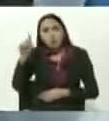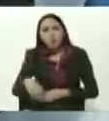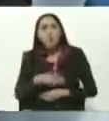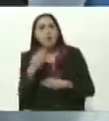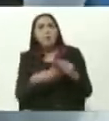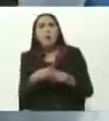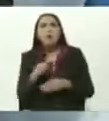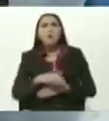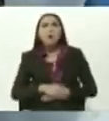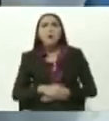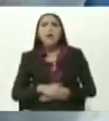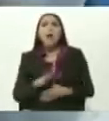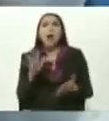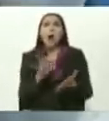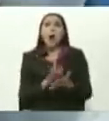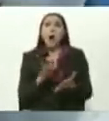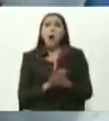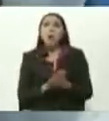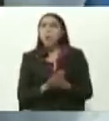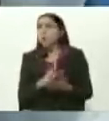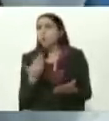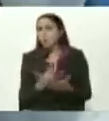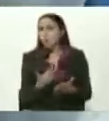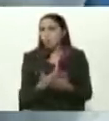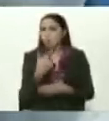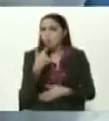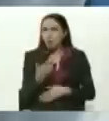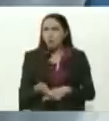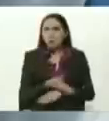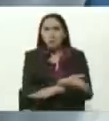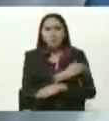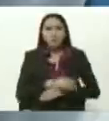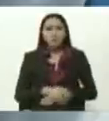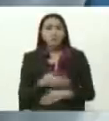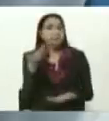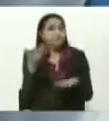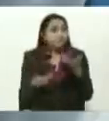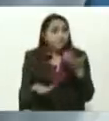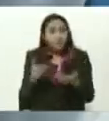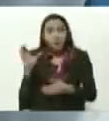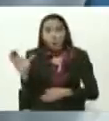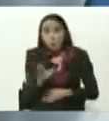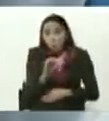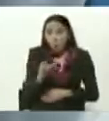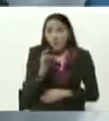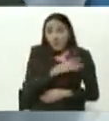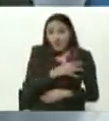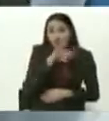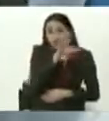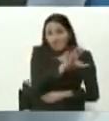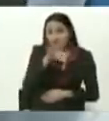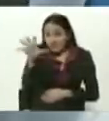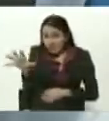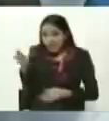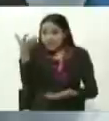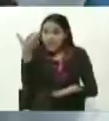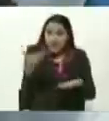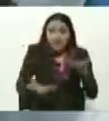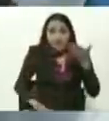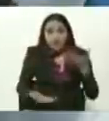estar pacíficamente en una propuesta. Si comparamos este hecho con Colombia y Chile,